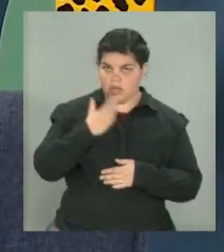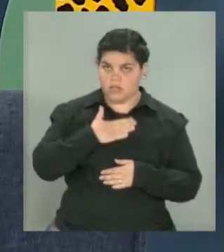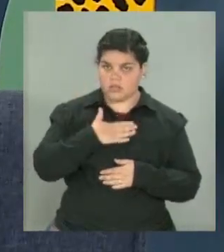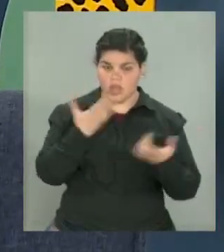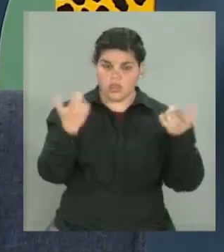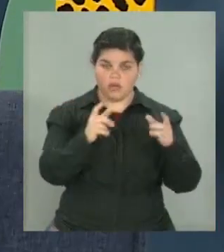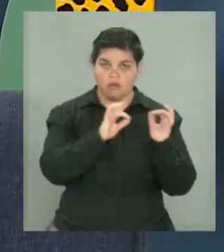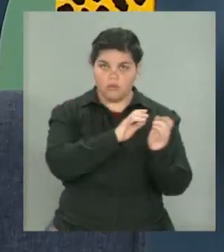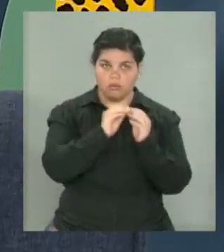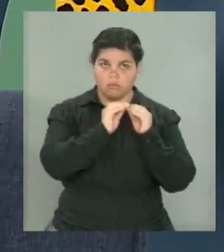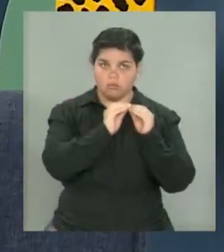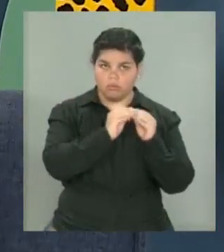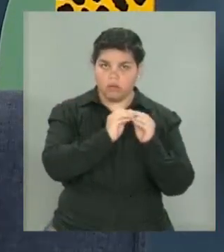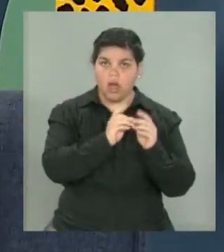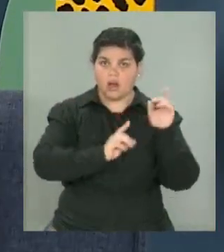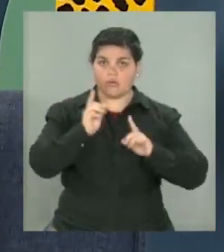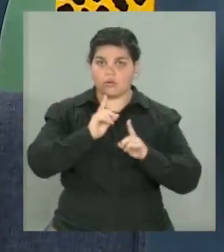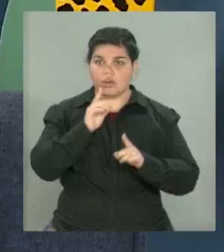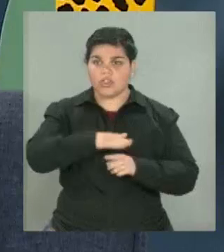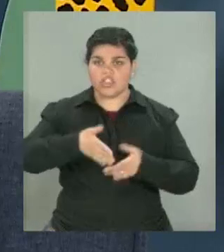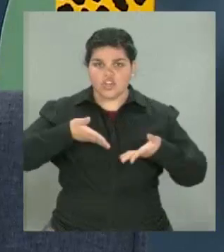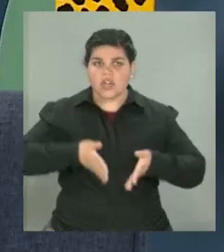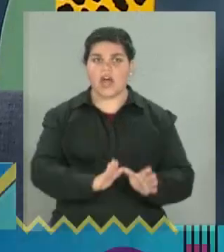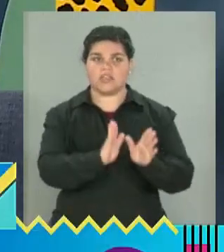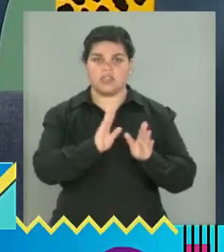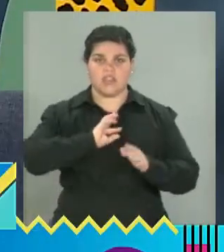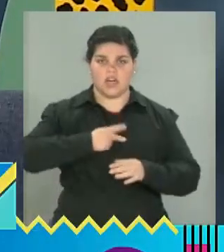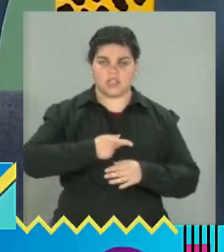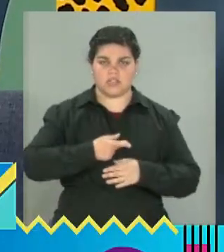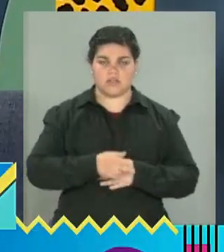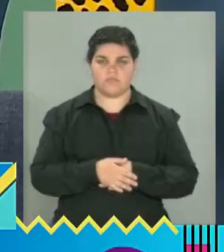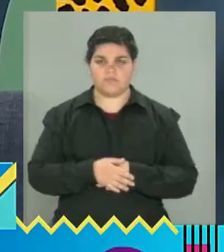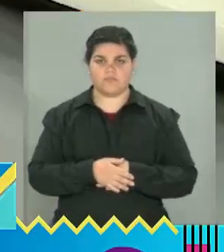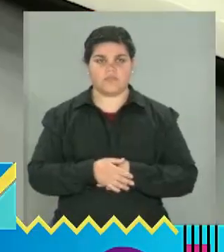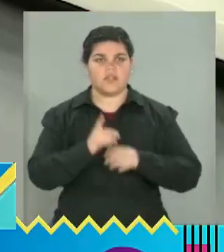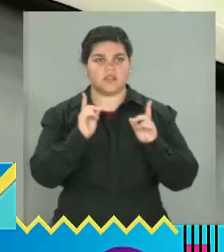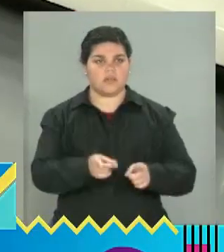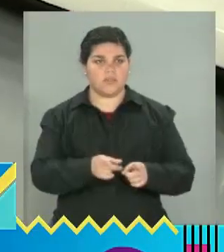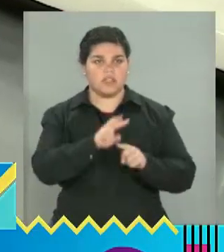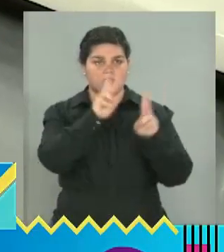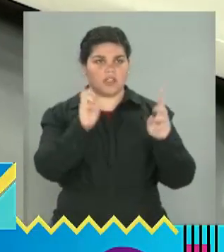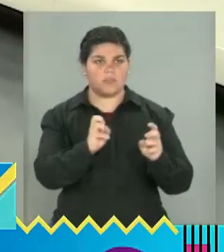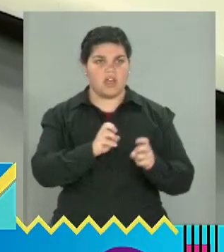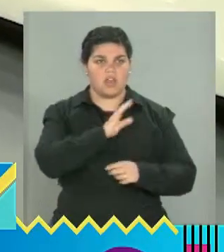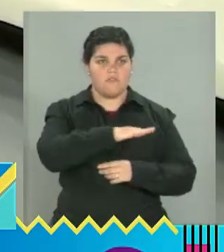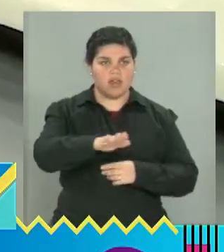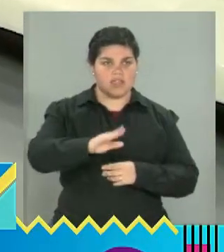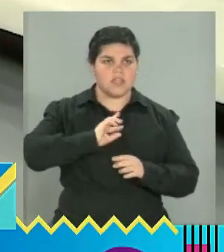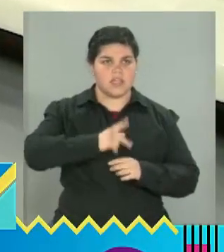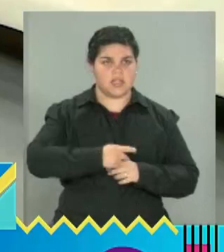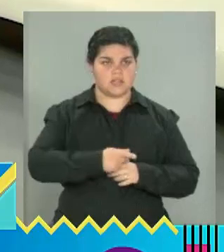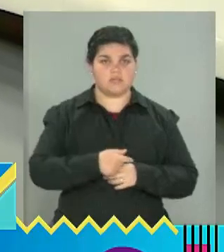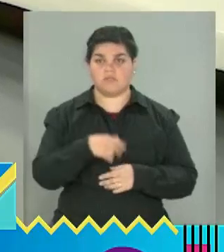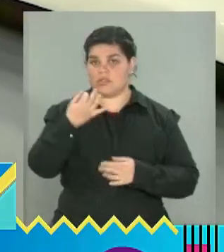no, y muchos niños nacen trans, y digo, esto de... ¿Y se está abordando lo que tiene que ver con infancia trans? Bueno, ahora ya seguramente es algo que van